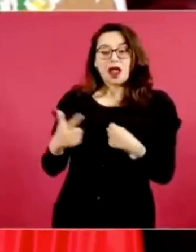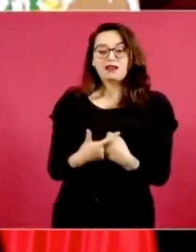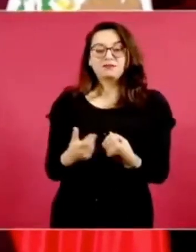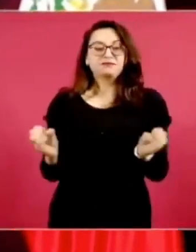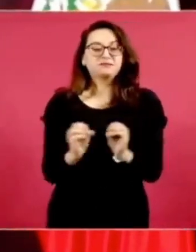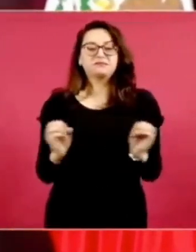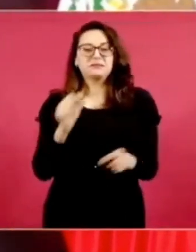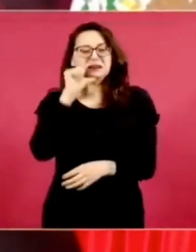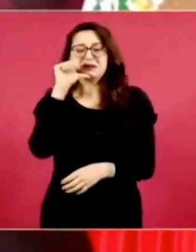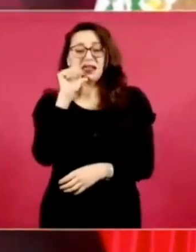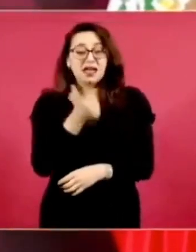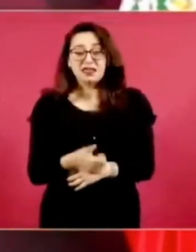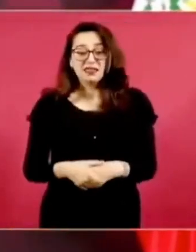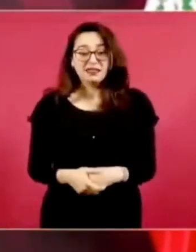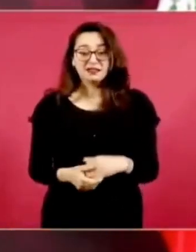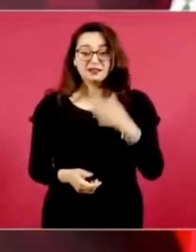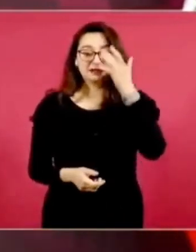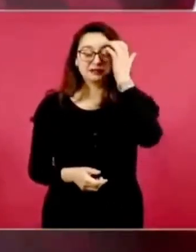rica, ¿no?,